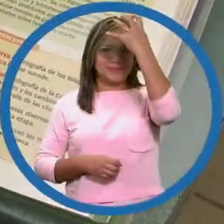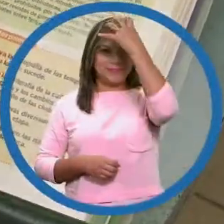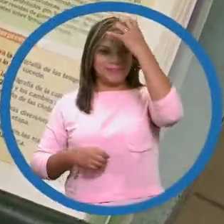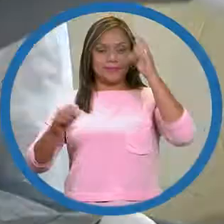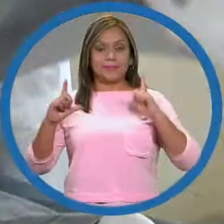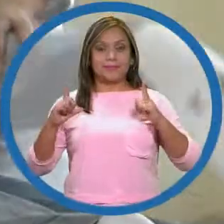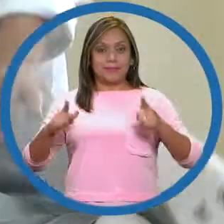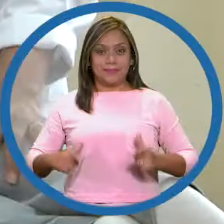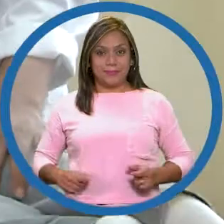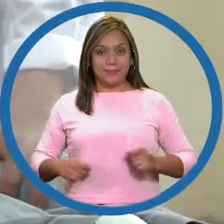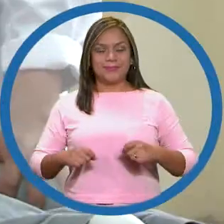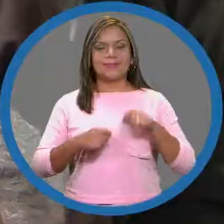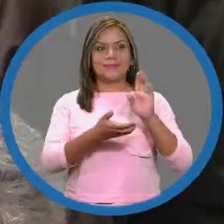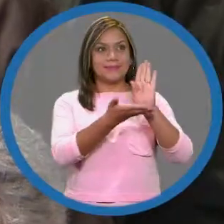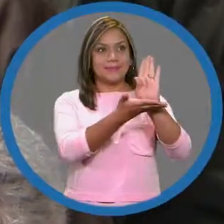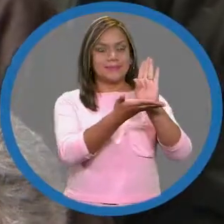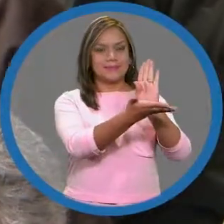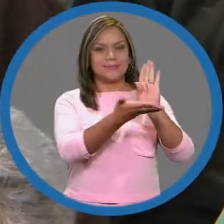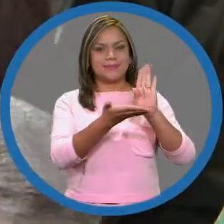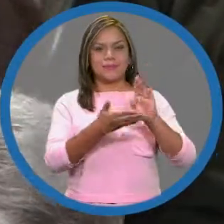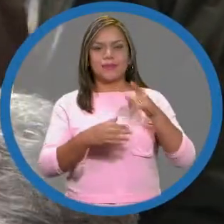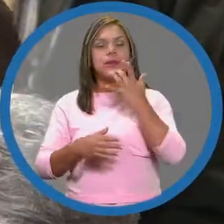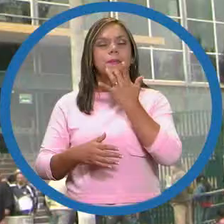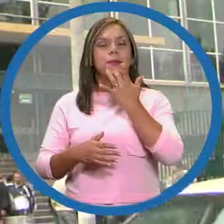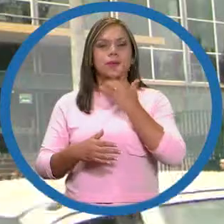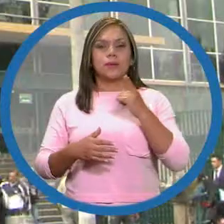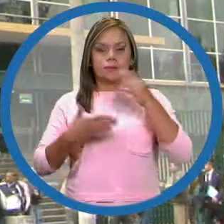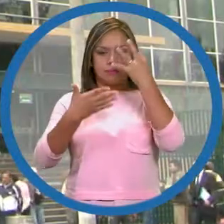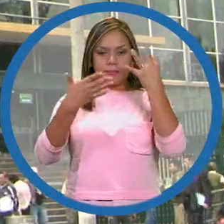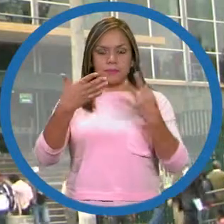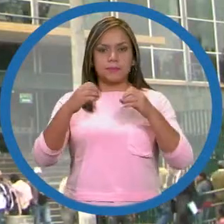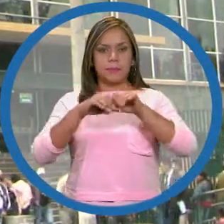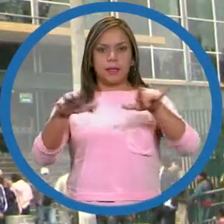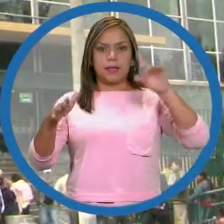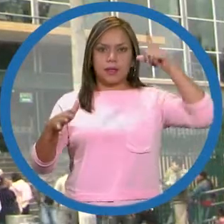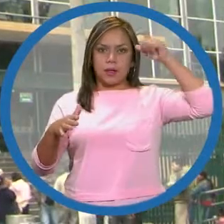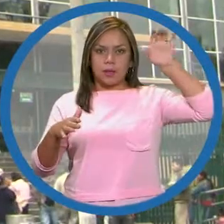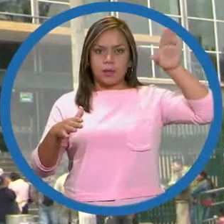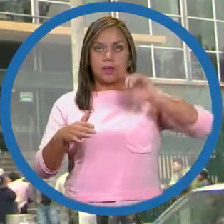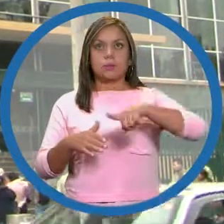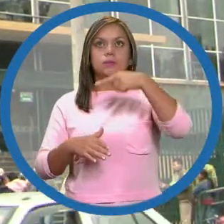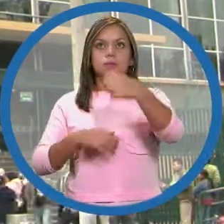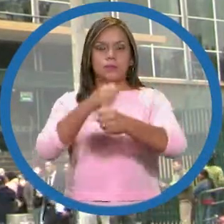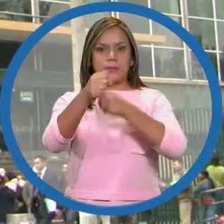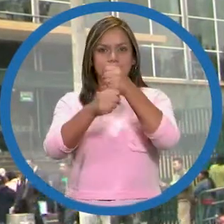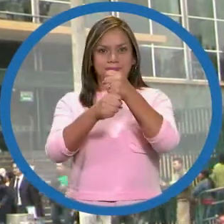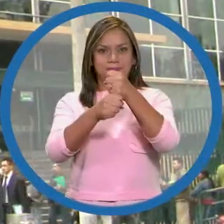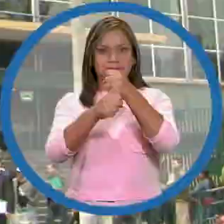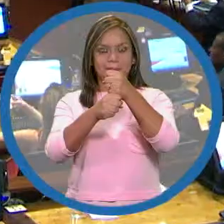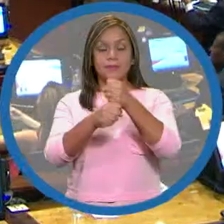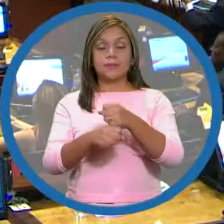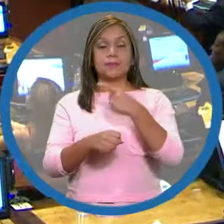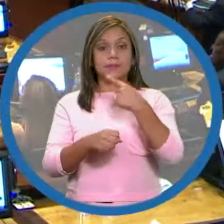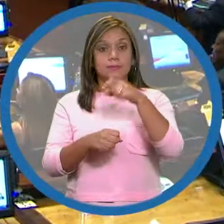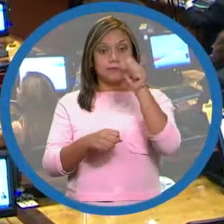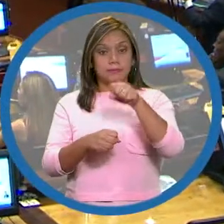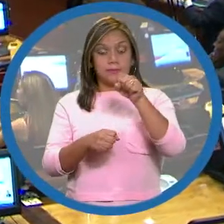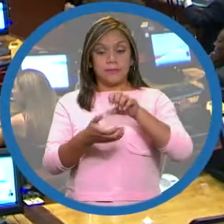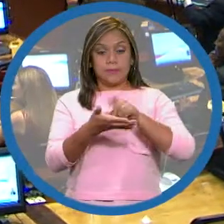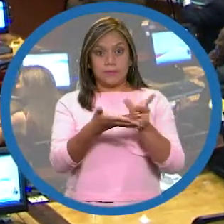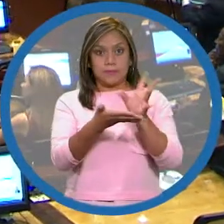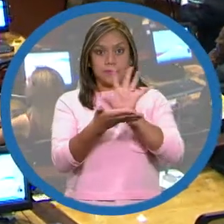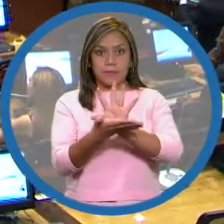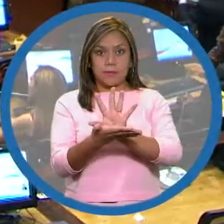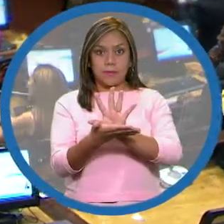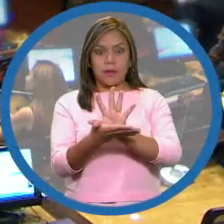La educación, salud y la seguridad social tendrán prioridad en el presupuesto general del Estado del próximo año. Esto luego de